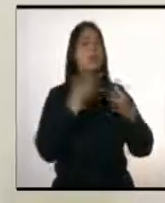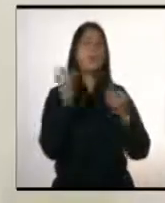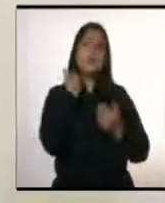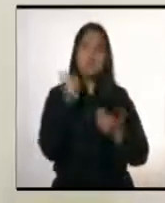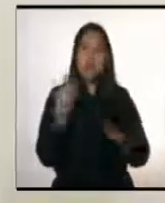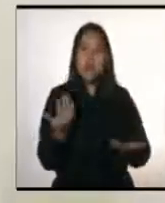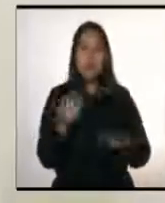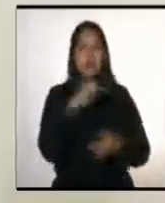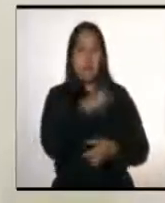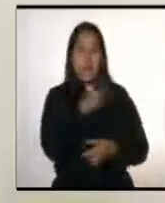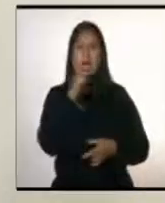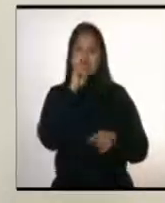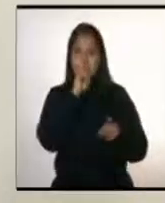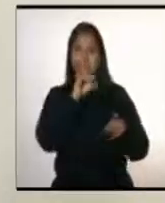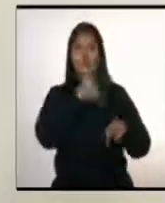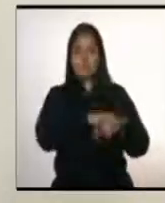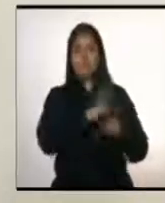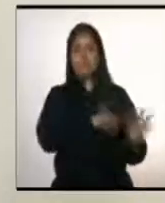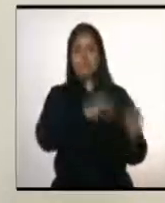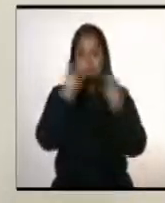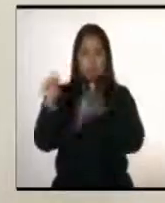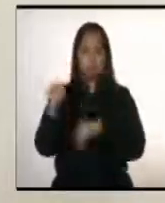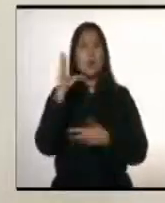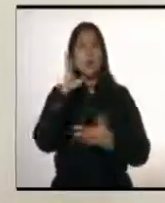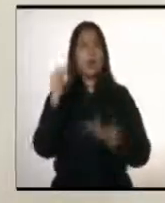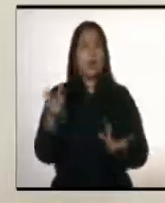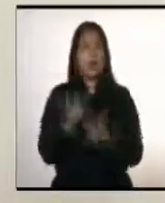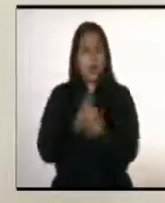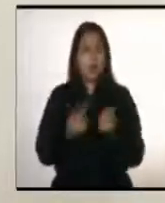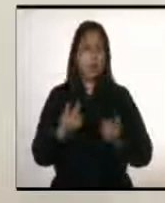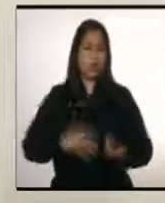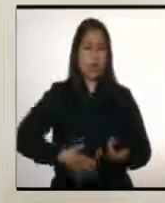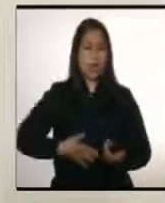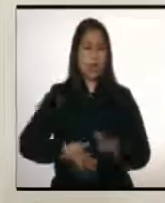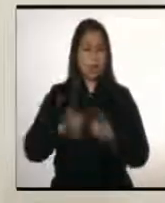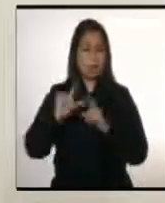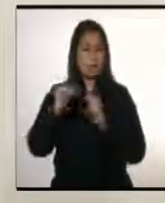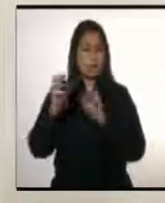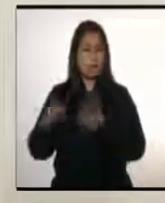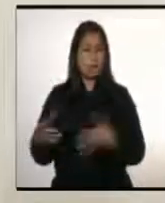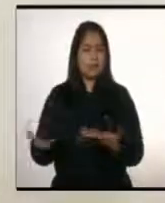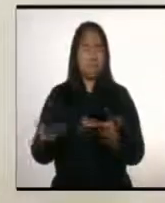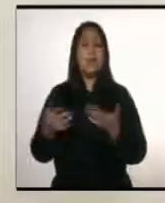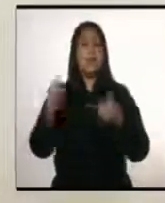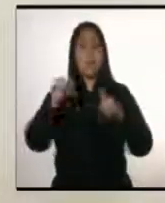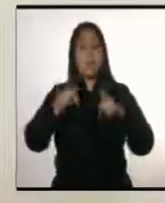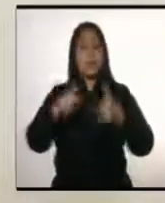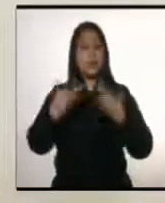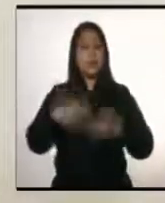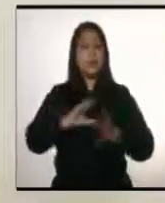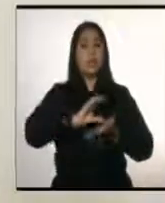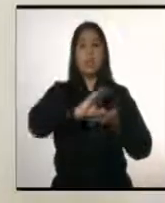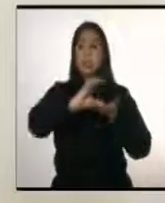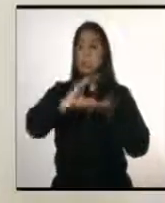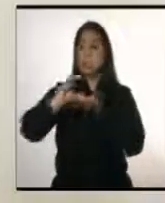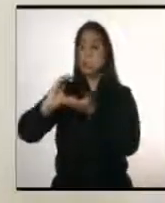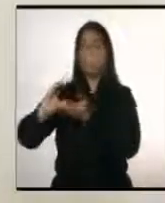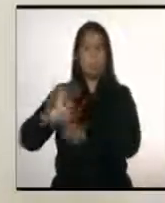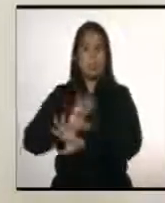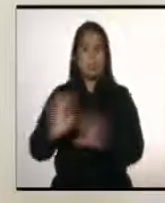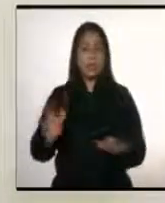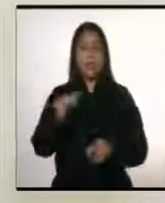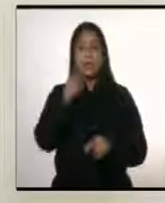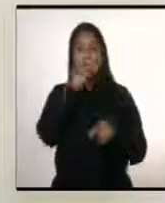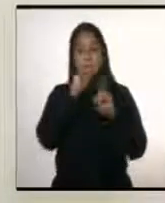Vamos garantizando esa alimentación escolar porque ya estamos repartiendo a través de las OPFs, las organizaciones de padres